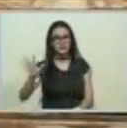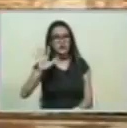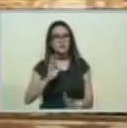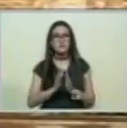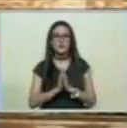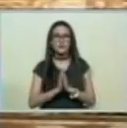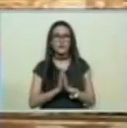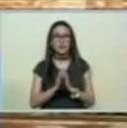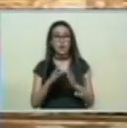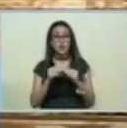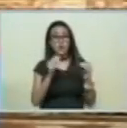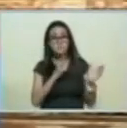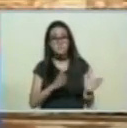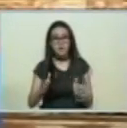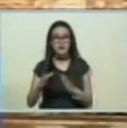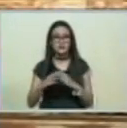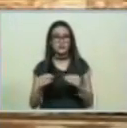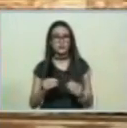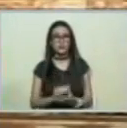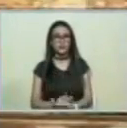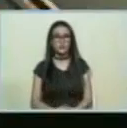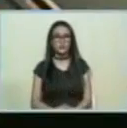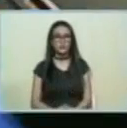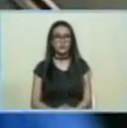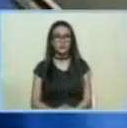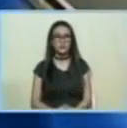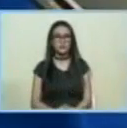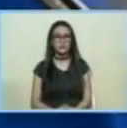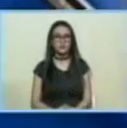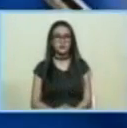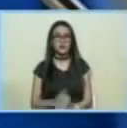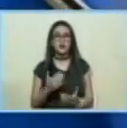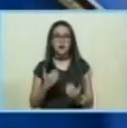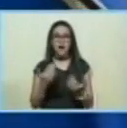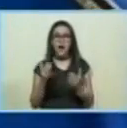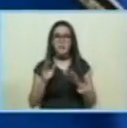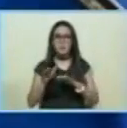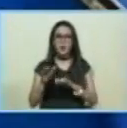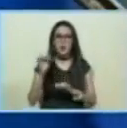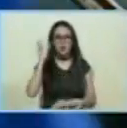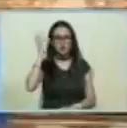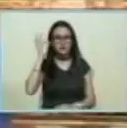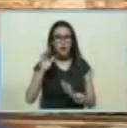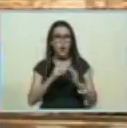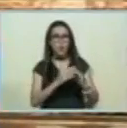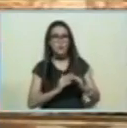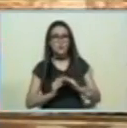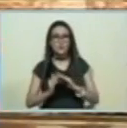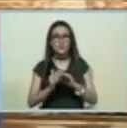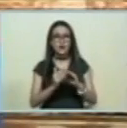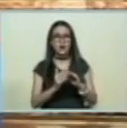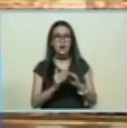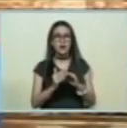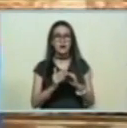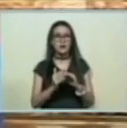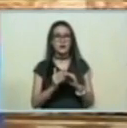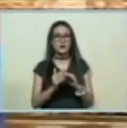El apoyo a todos los planes que estamos impulsando. Pido el apoyo de los consejos comunales, atención consejos comunales, de las